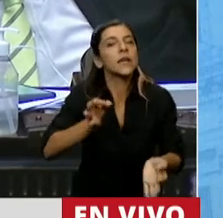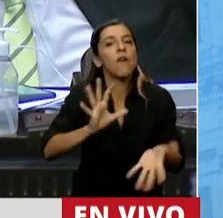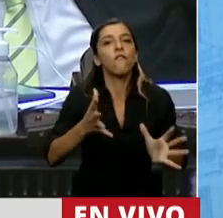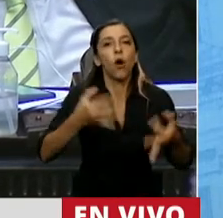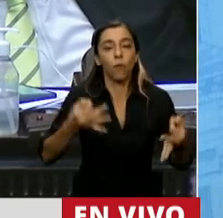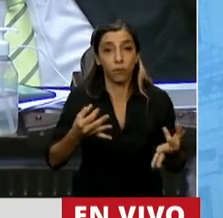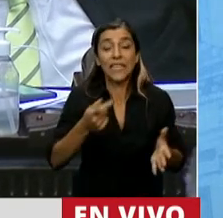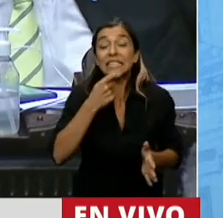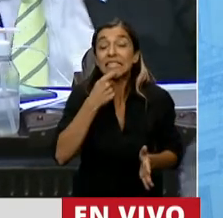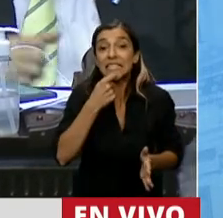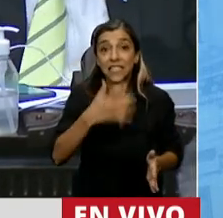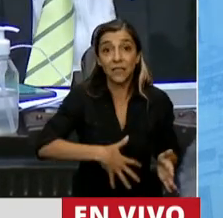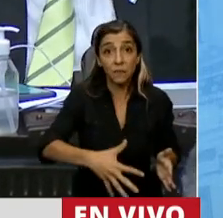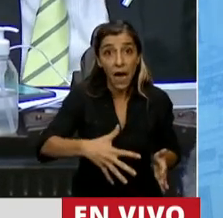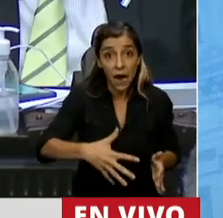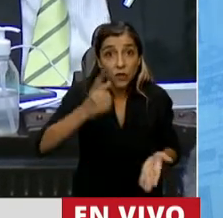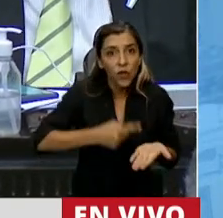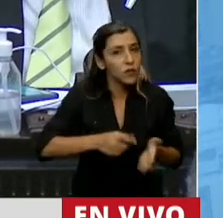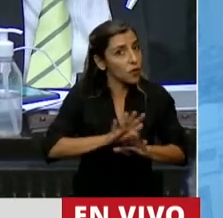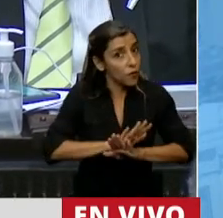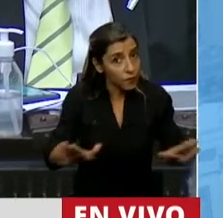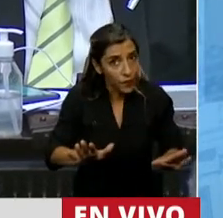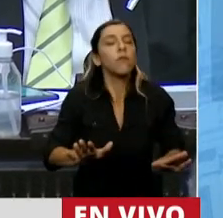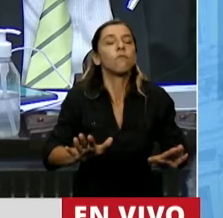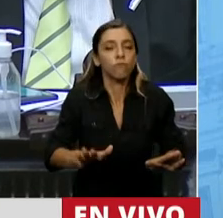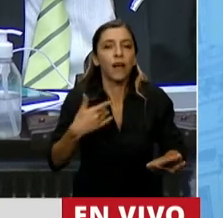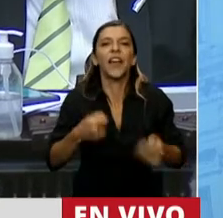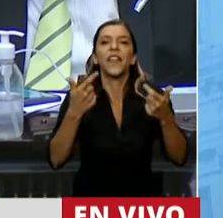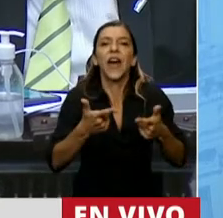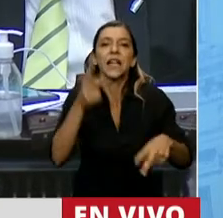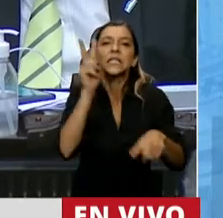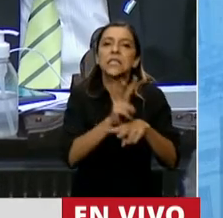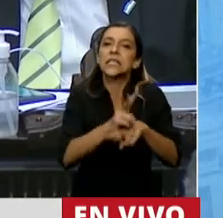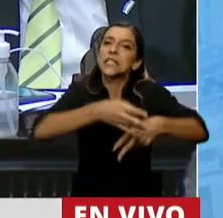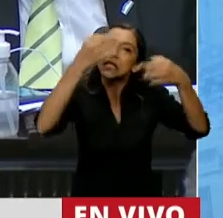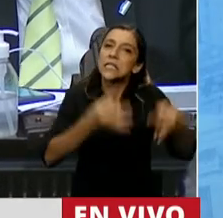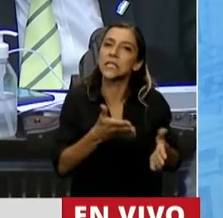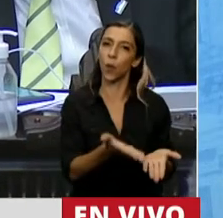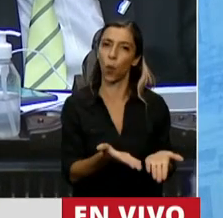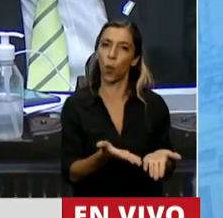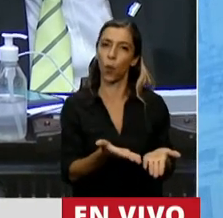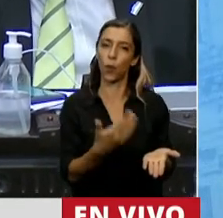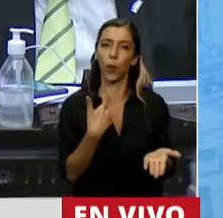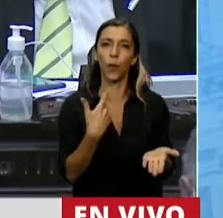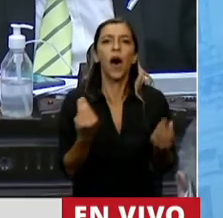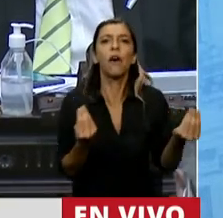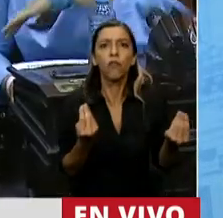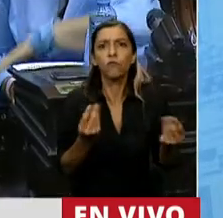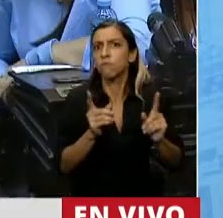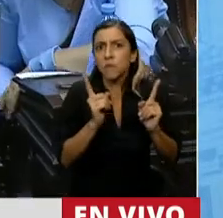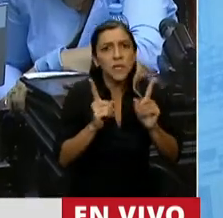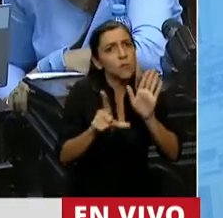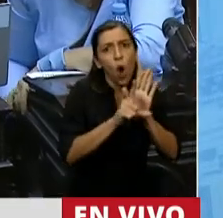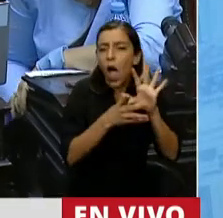desea interrumpir su embarazo, garantizarle la seguridad de hacerlo en el marco